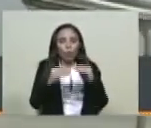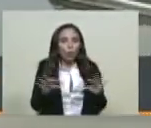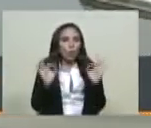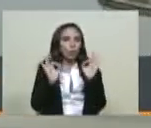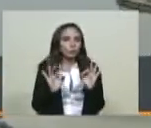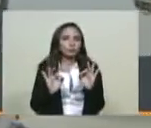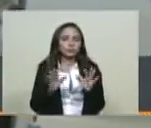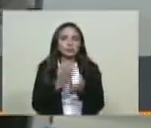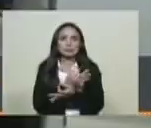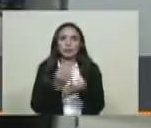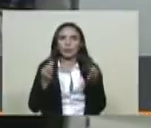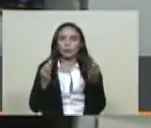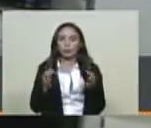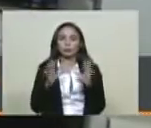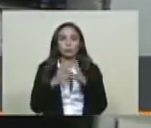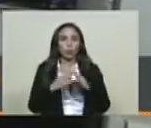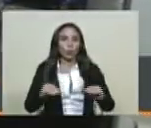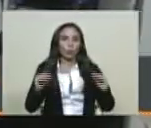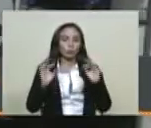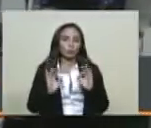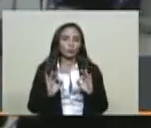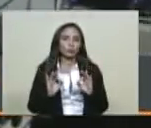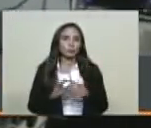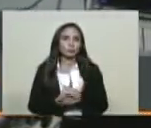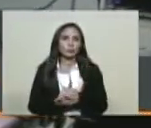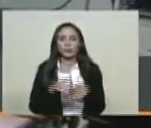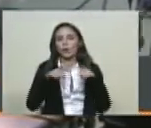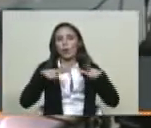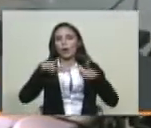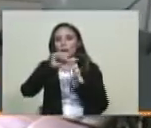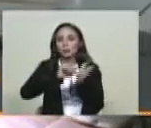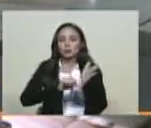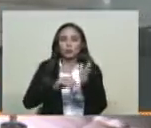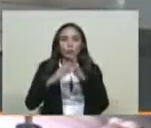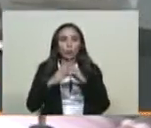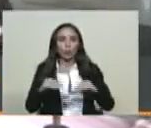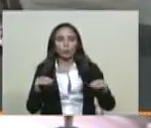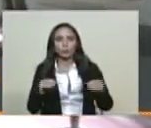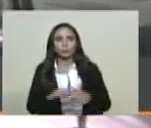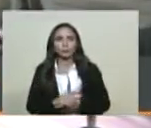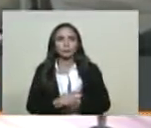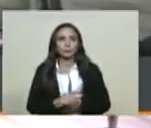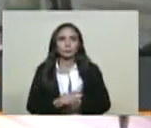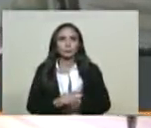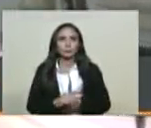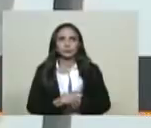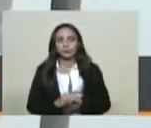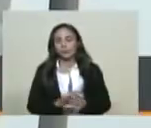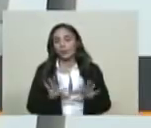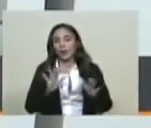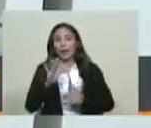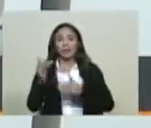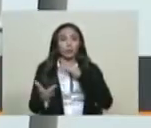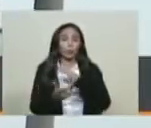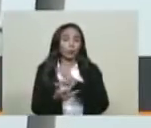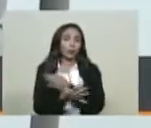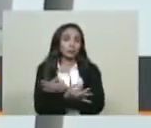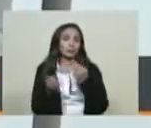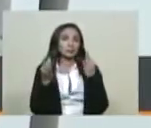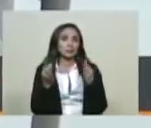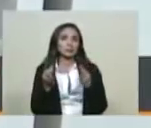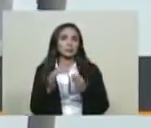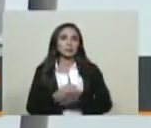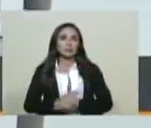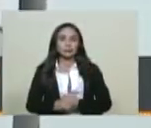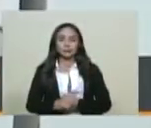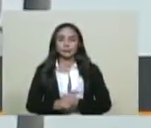que es el área propiamente del acto quirúrgico, sino también un equipamiento de primera y de última tecnología, donde tenemos la capacidad